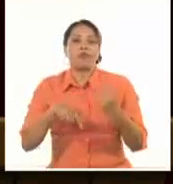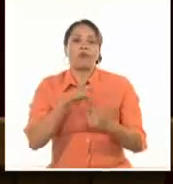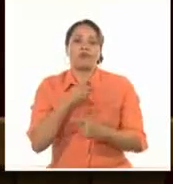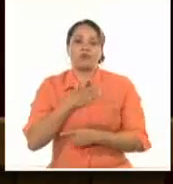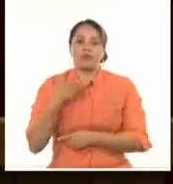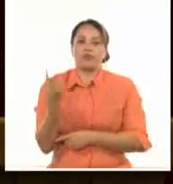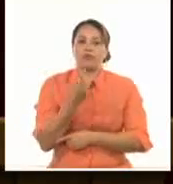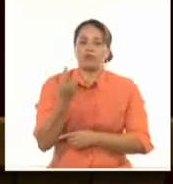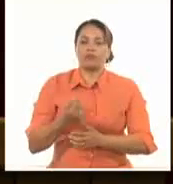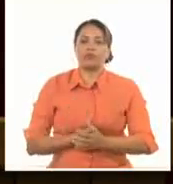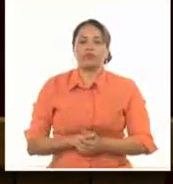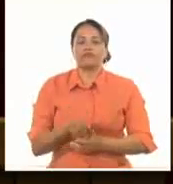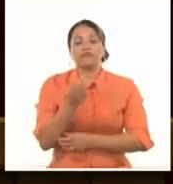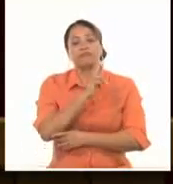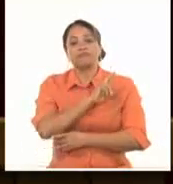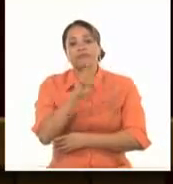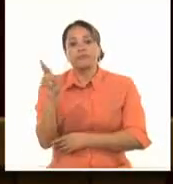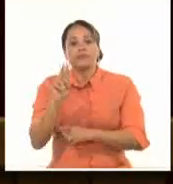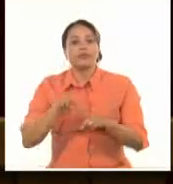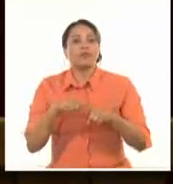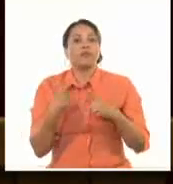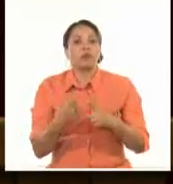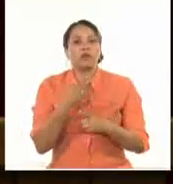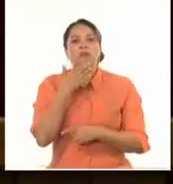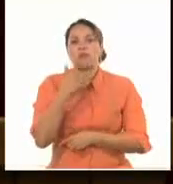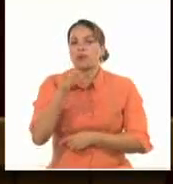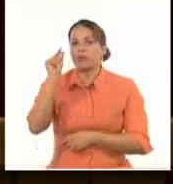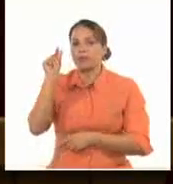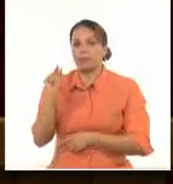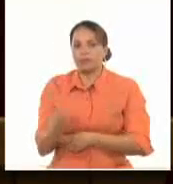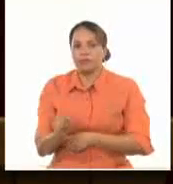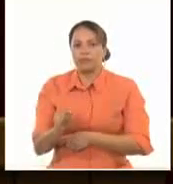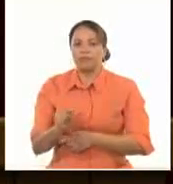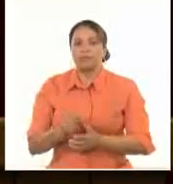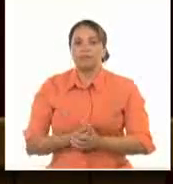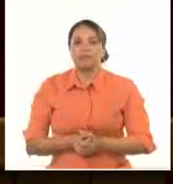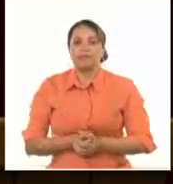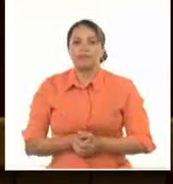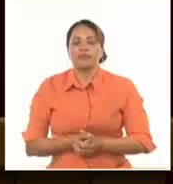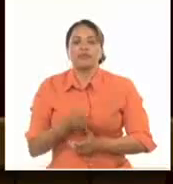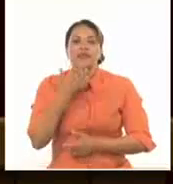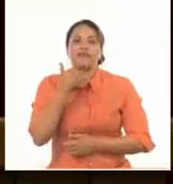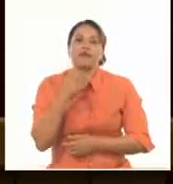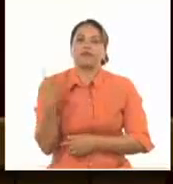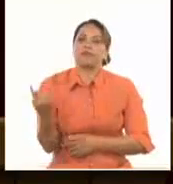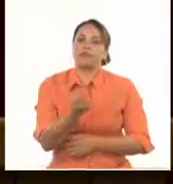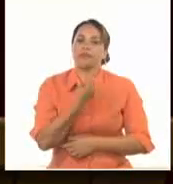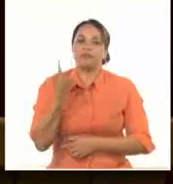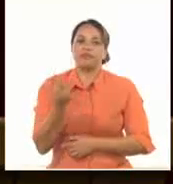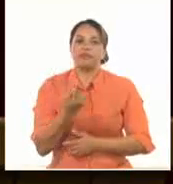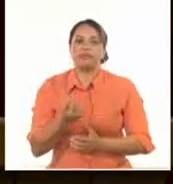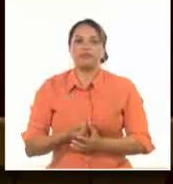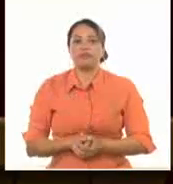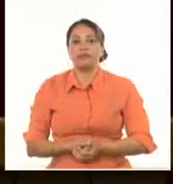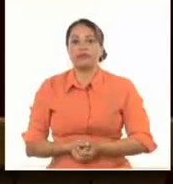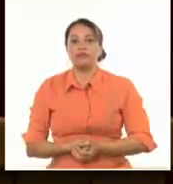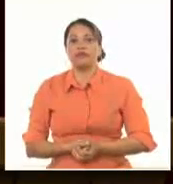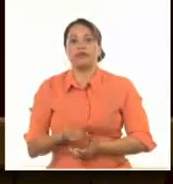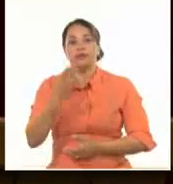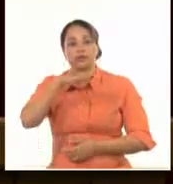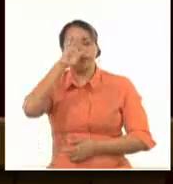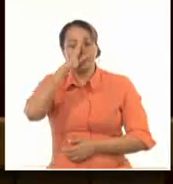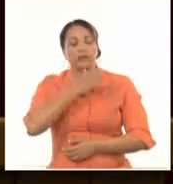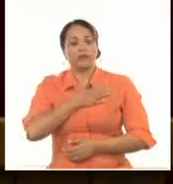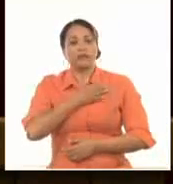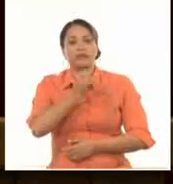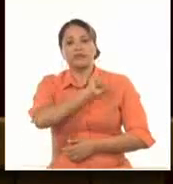Son revolucionarios porque son buenos seres humanos y quieren el bien para los suyos, para Cuba, para la patria y